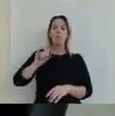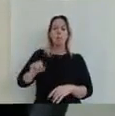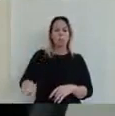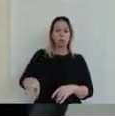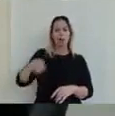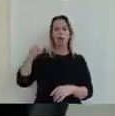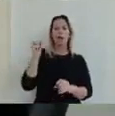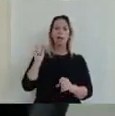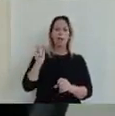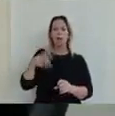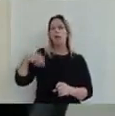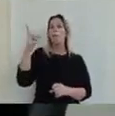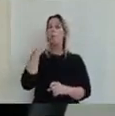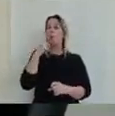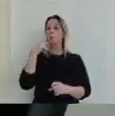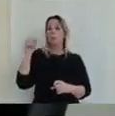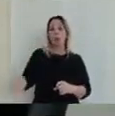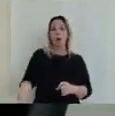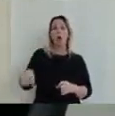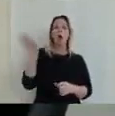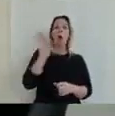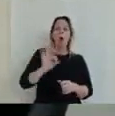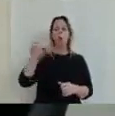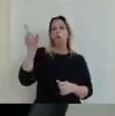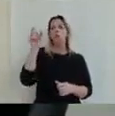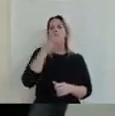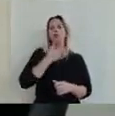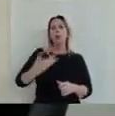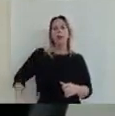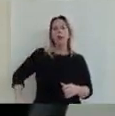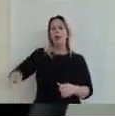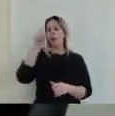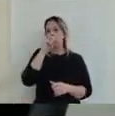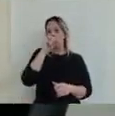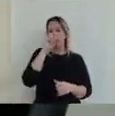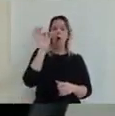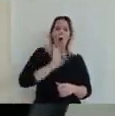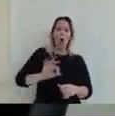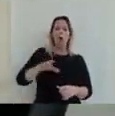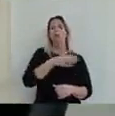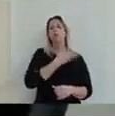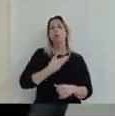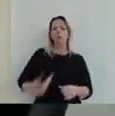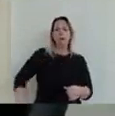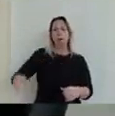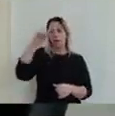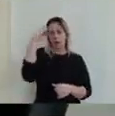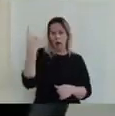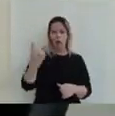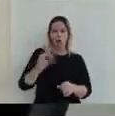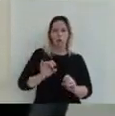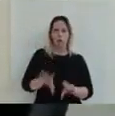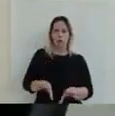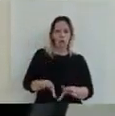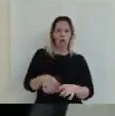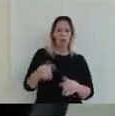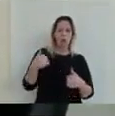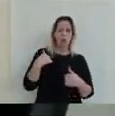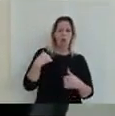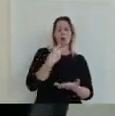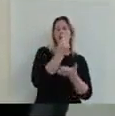gobernador y a nivel local por el intendente municipal. Simplemente estuvimos al lado de la gente cuando nos llamó, cuando nos necesitó y para